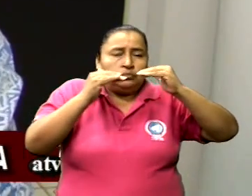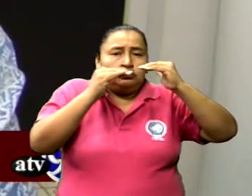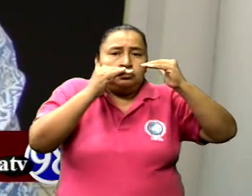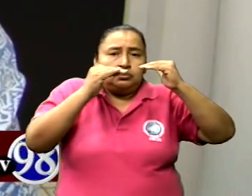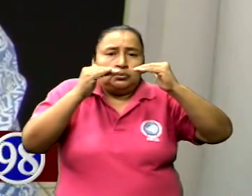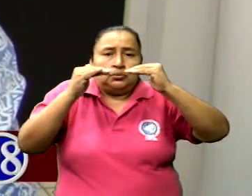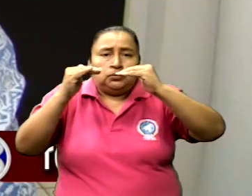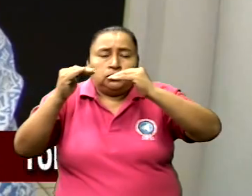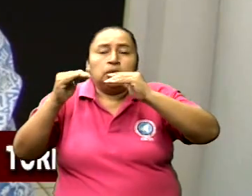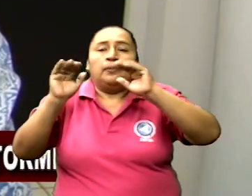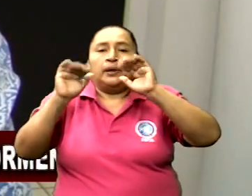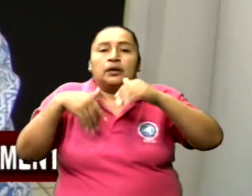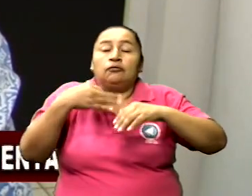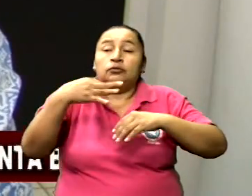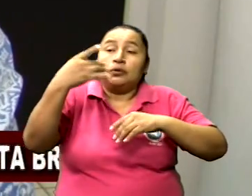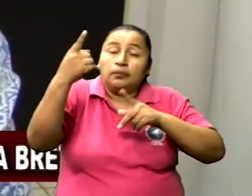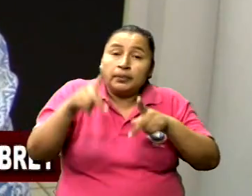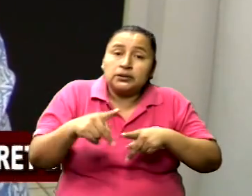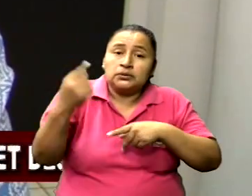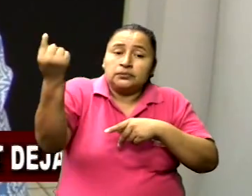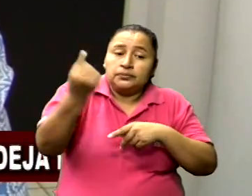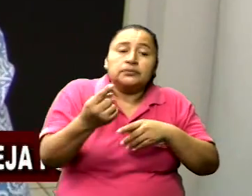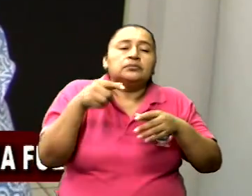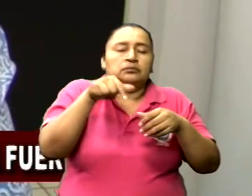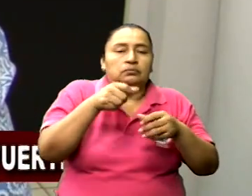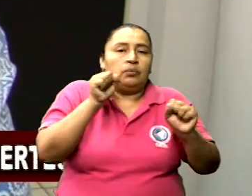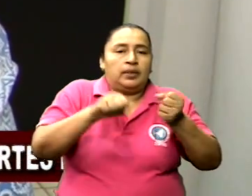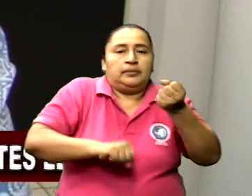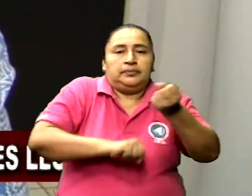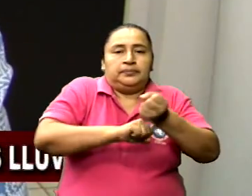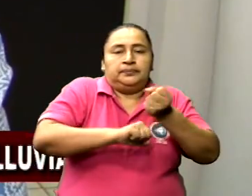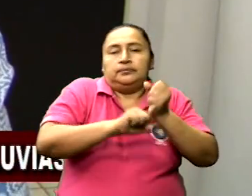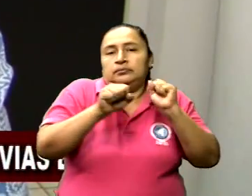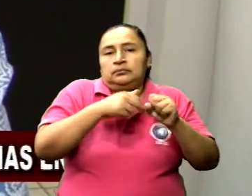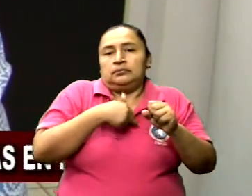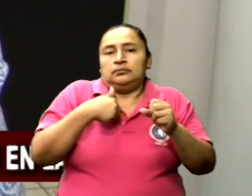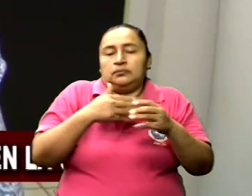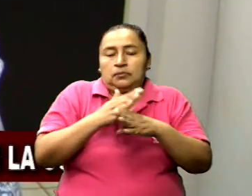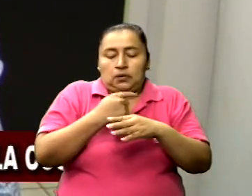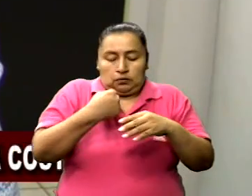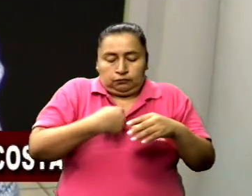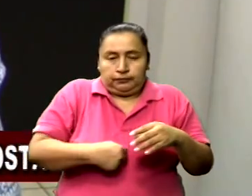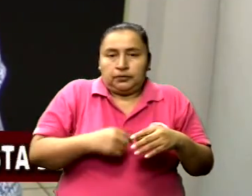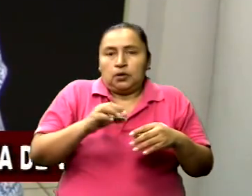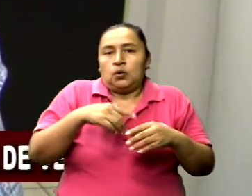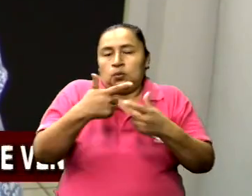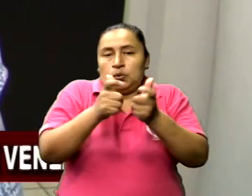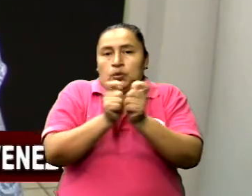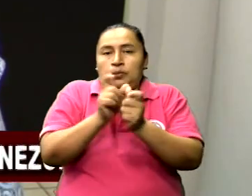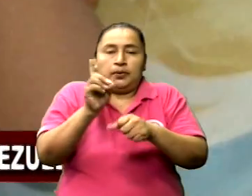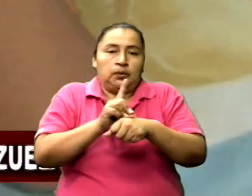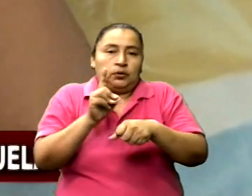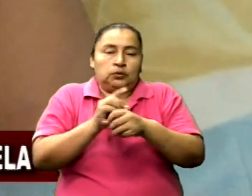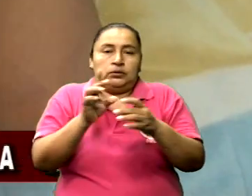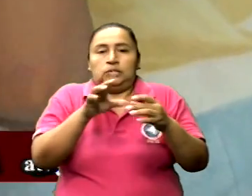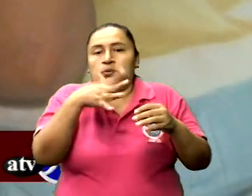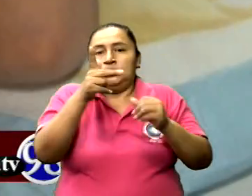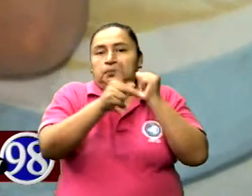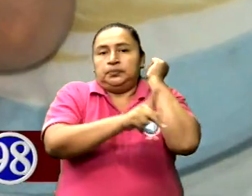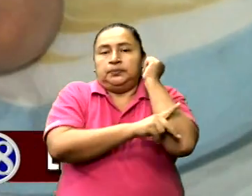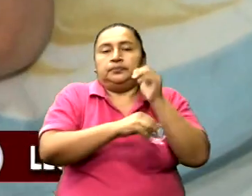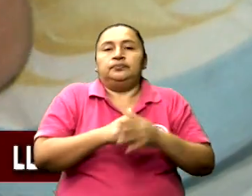que presten las mejores condiciones al momento de la intervención por parte de una brigada médica.